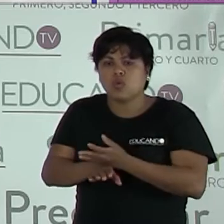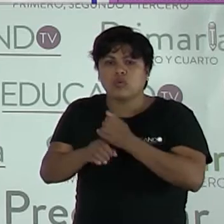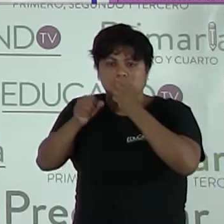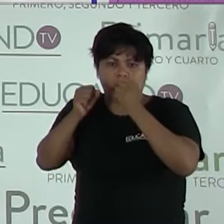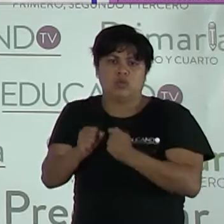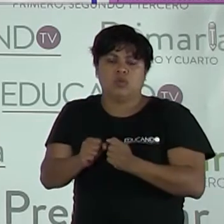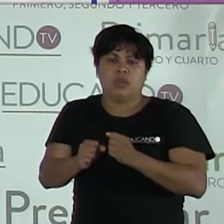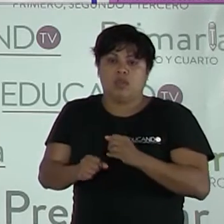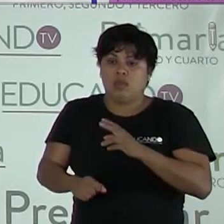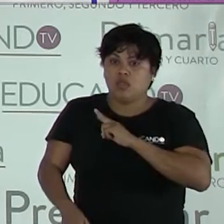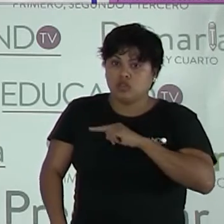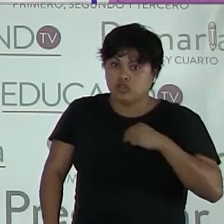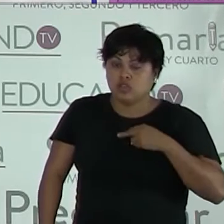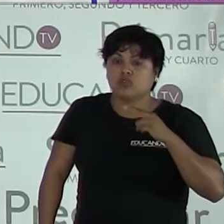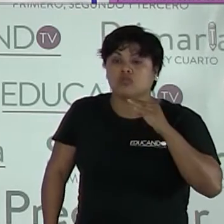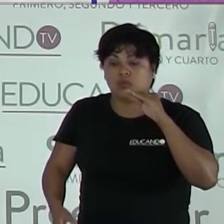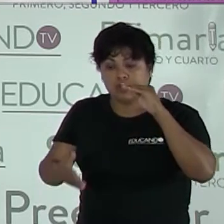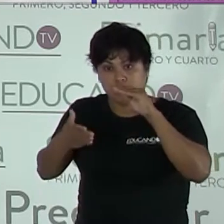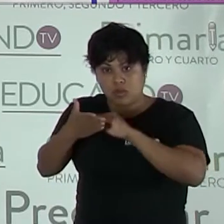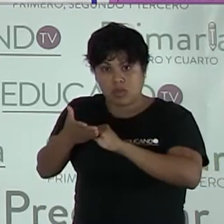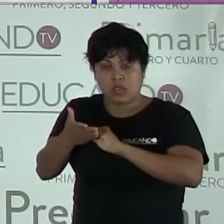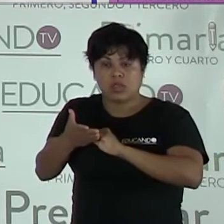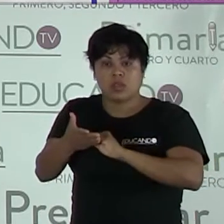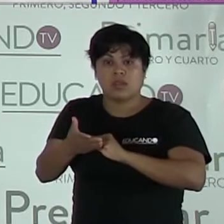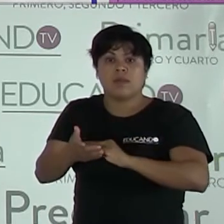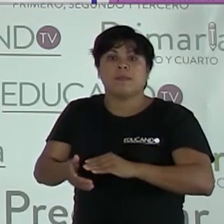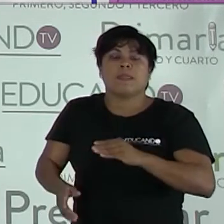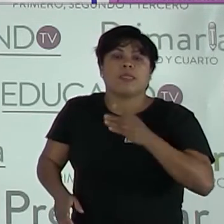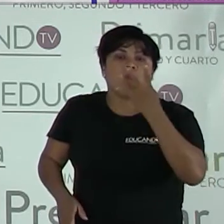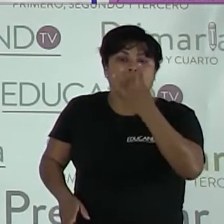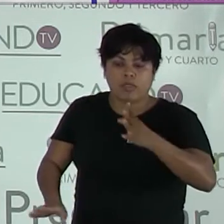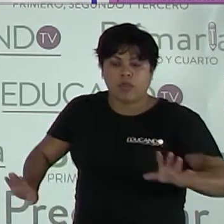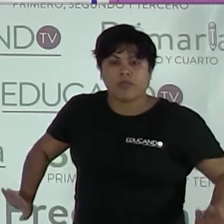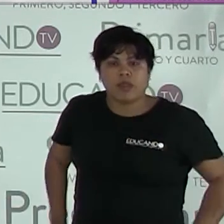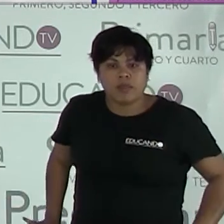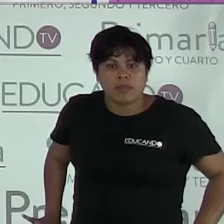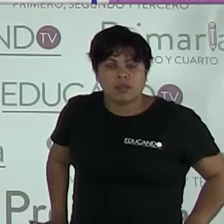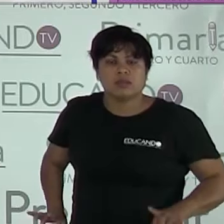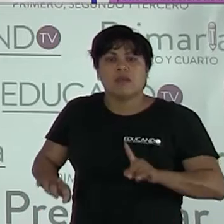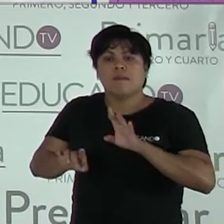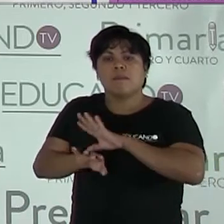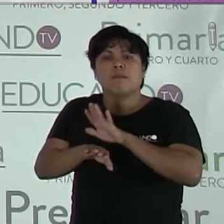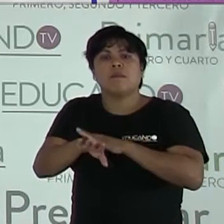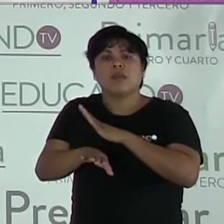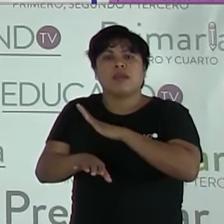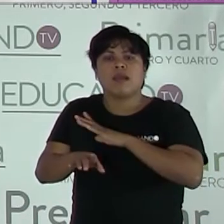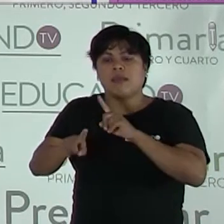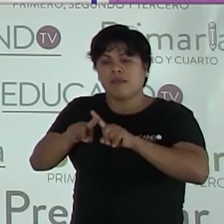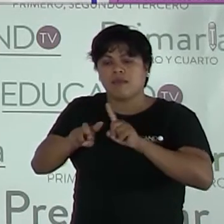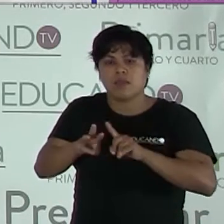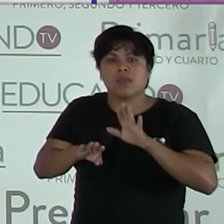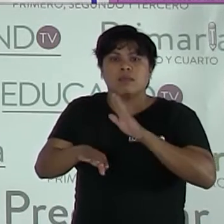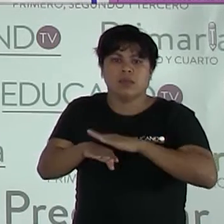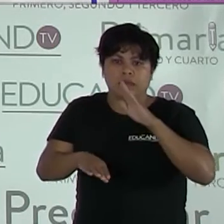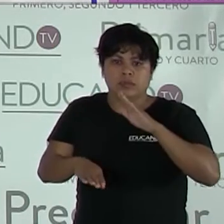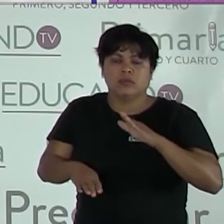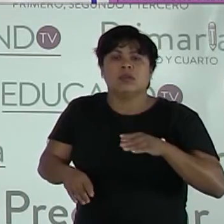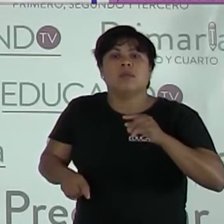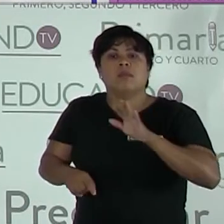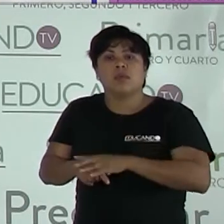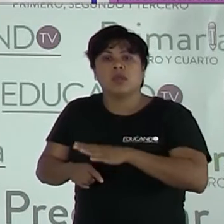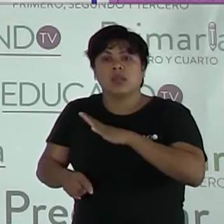muy concreta? Vamos a poner solamente 4 características porque tiene varias más, pero son importantes